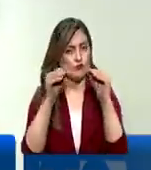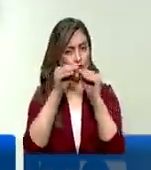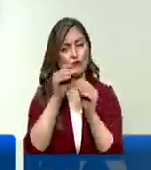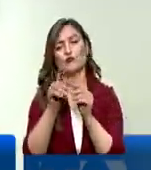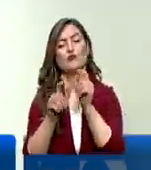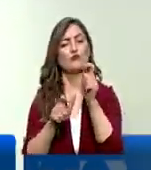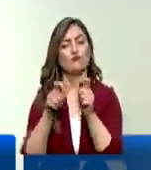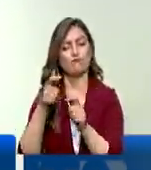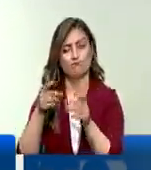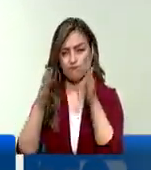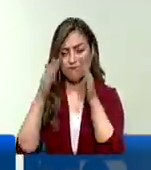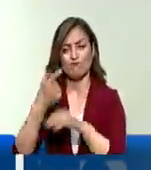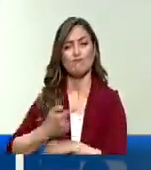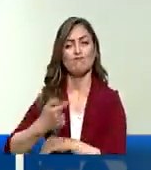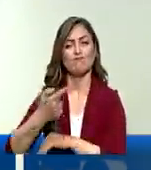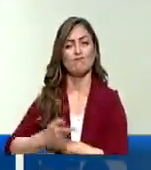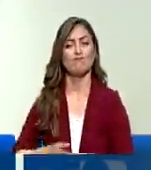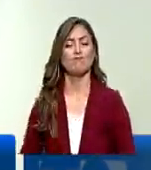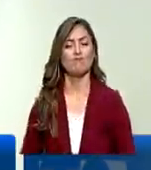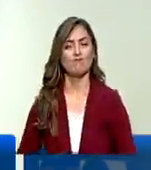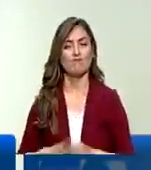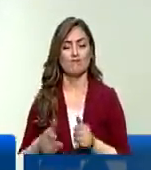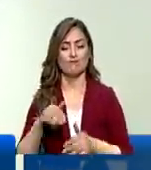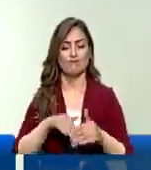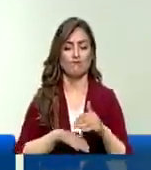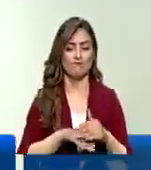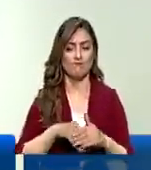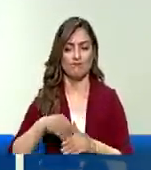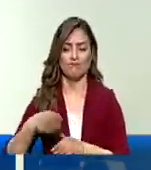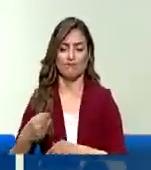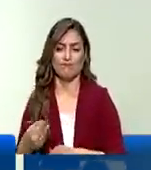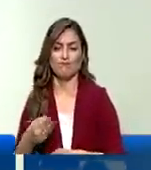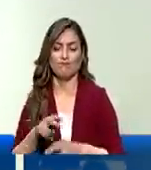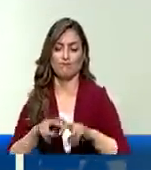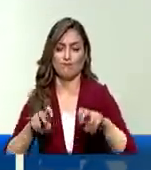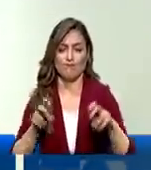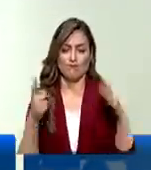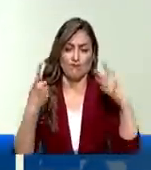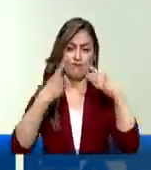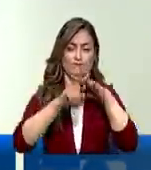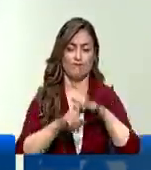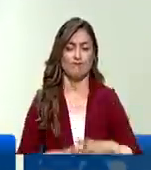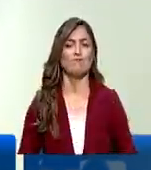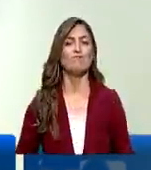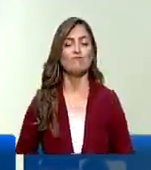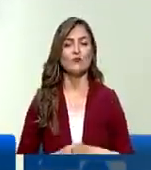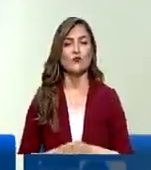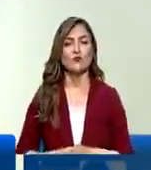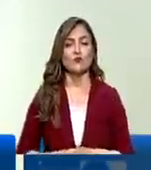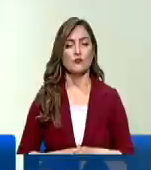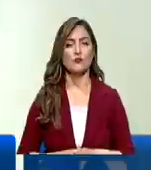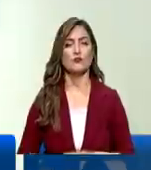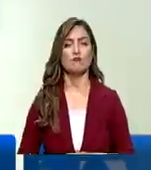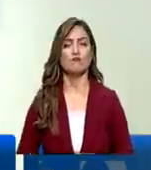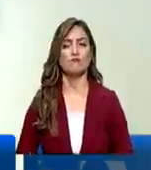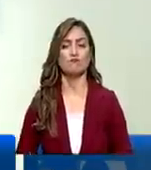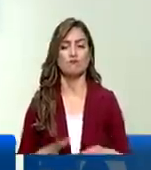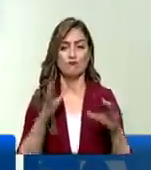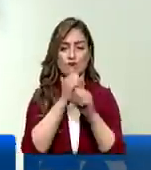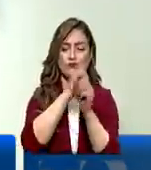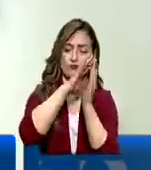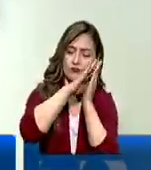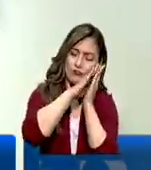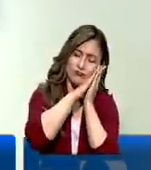atención diaria, es decir, que las personas entran y salen, es el comedor inclusivo y el alojamiento nocturno, que damos